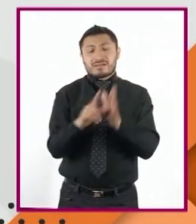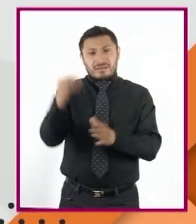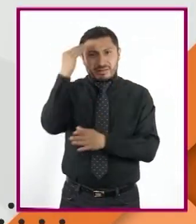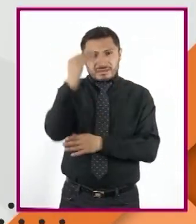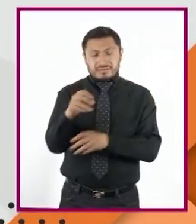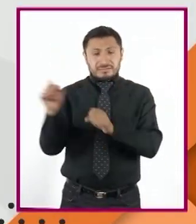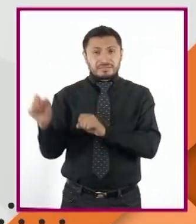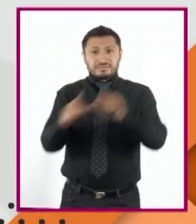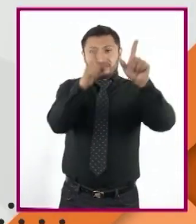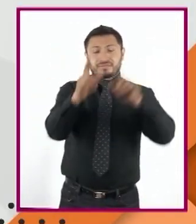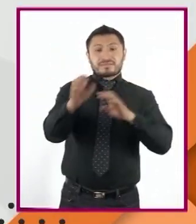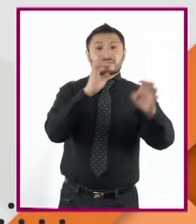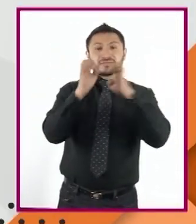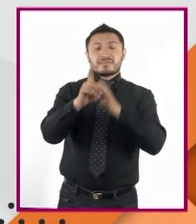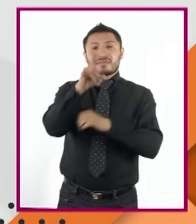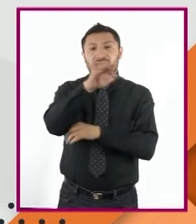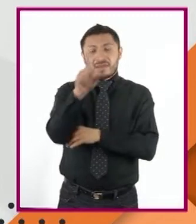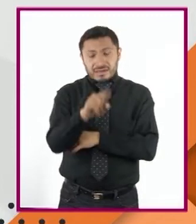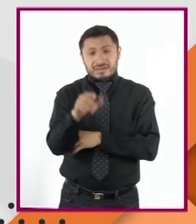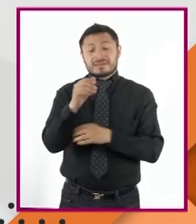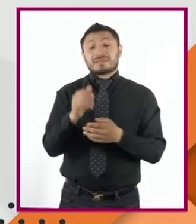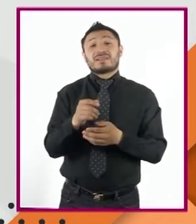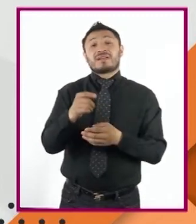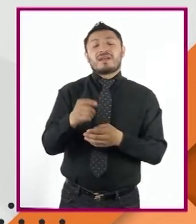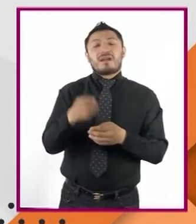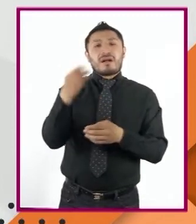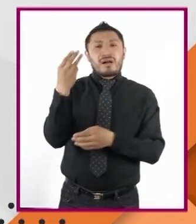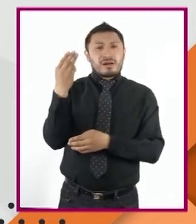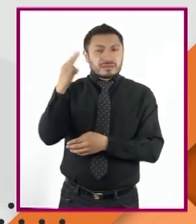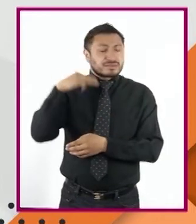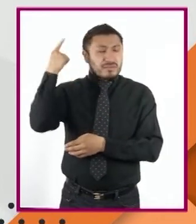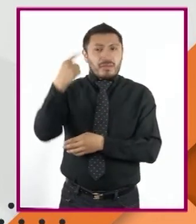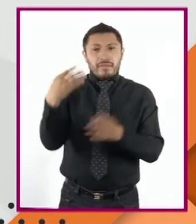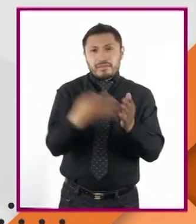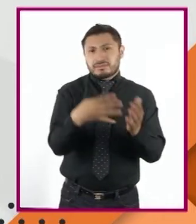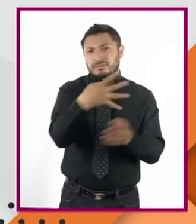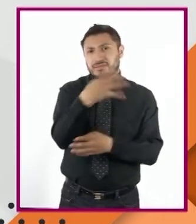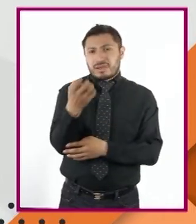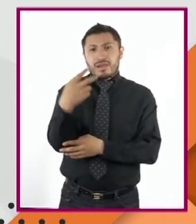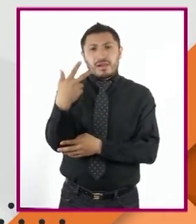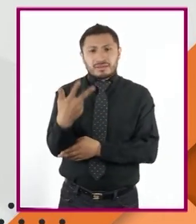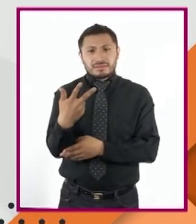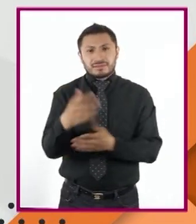la publicación de la entrevista Díaz-Creelman en marzo de 1908.